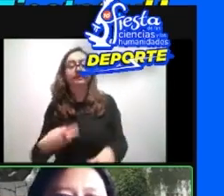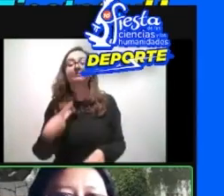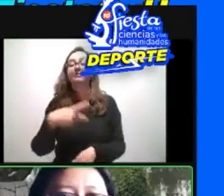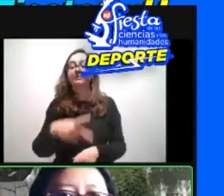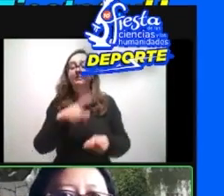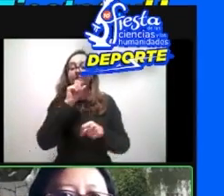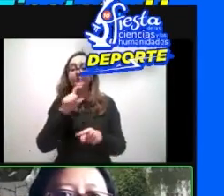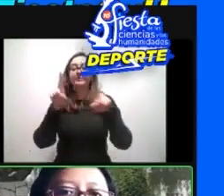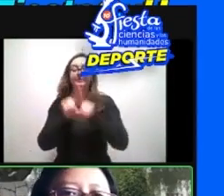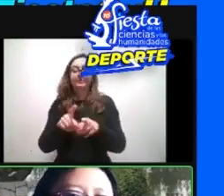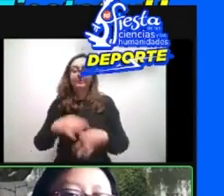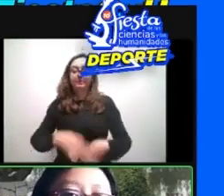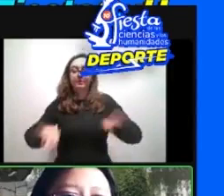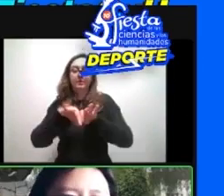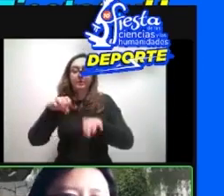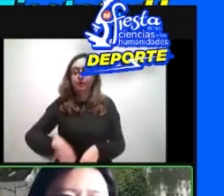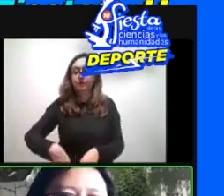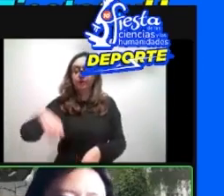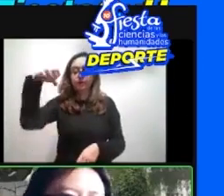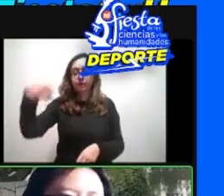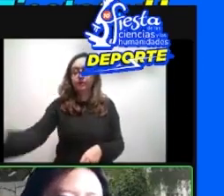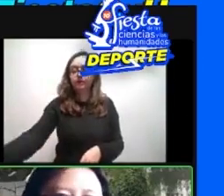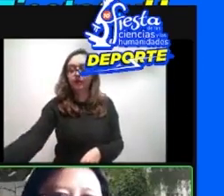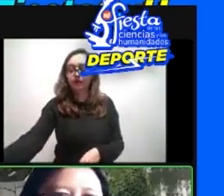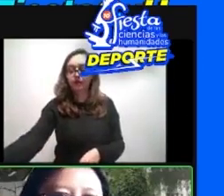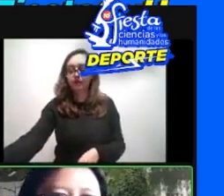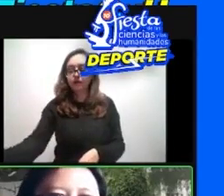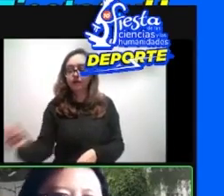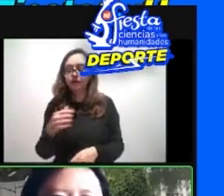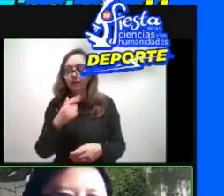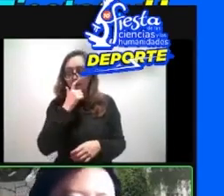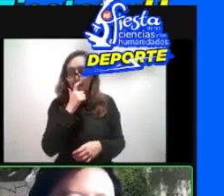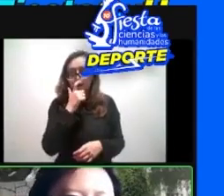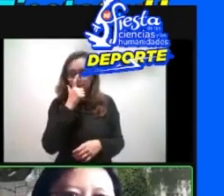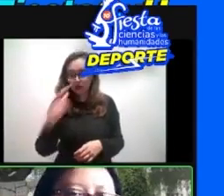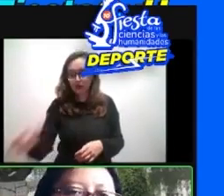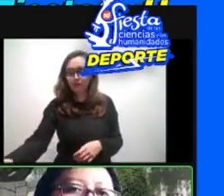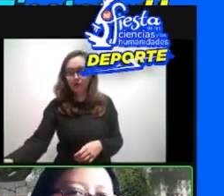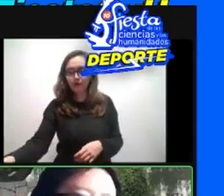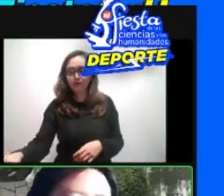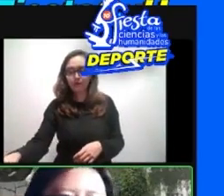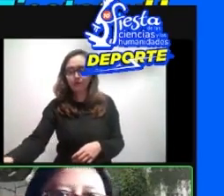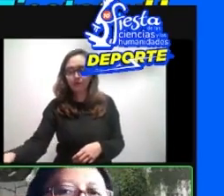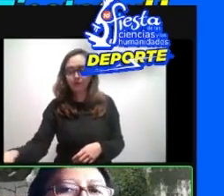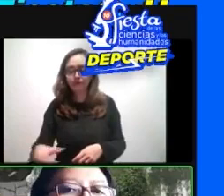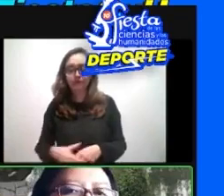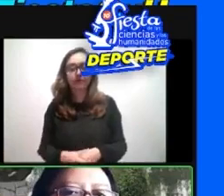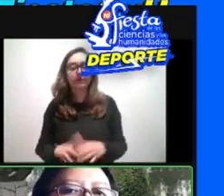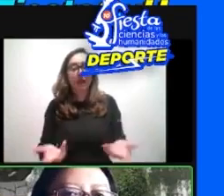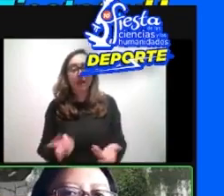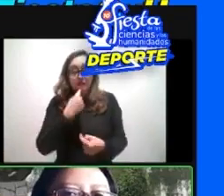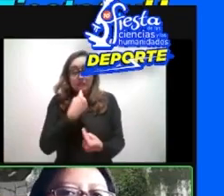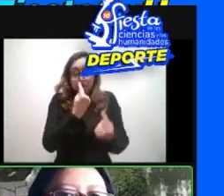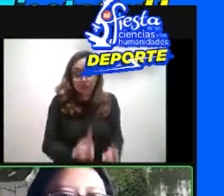edad. Entonces, no podemos pedirle estos 10,000 pasos o 7,500 hacia arriba a un niño, ¿no? Entonces,